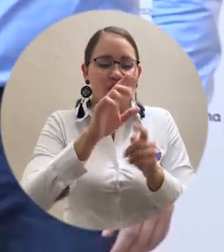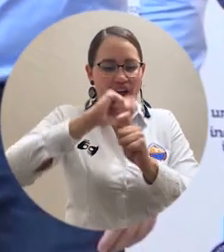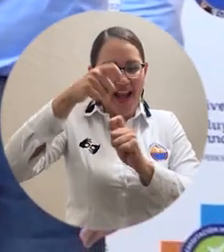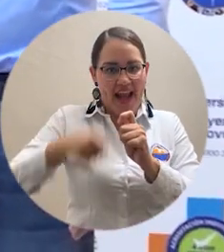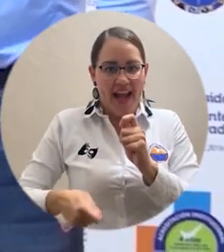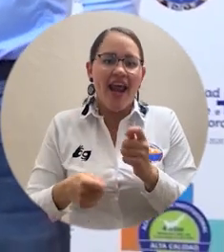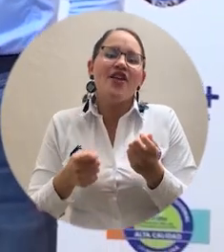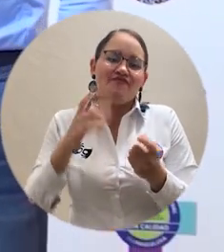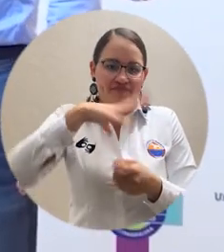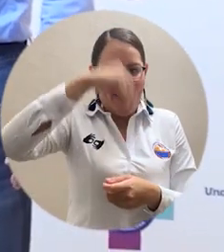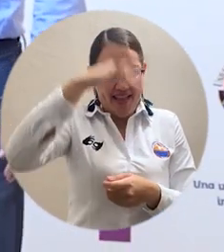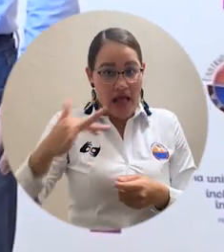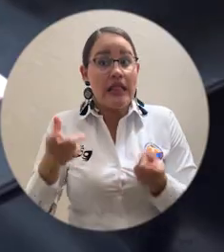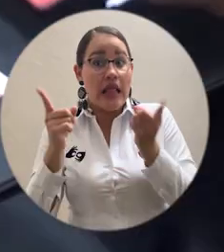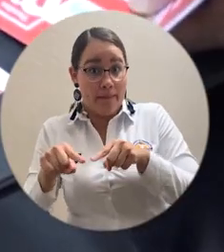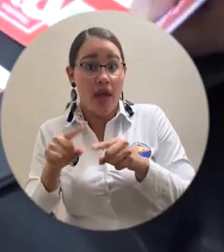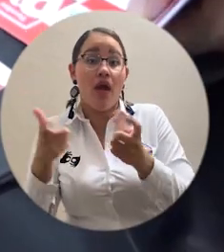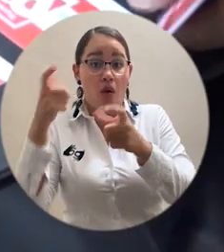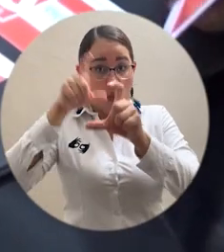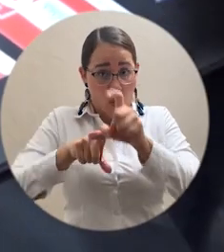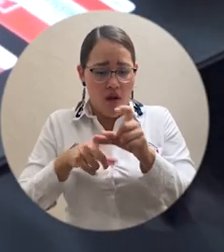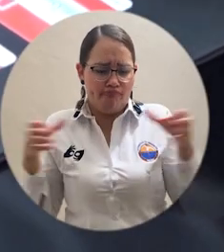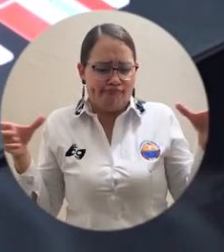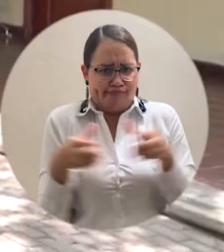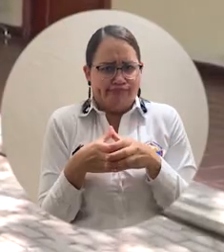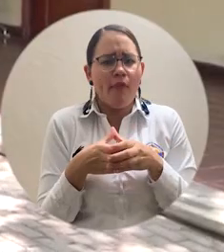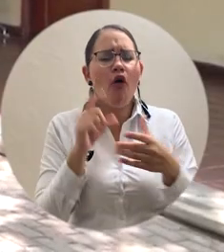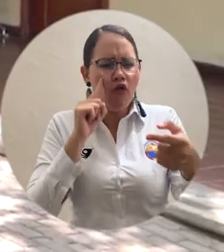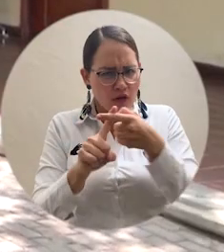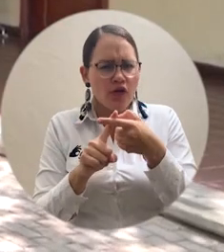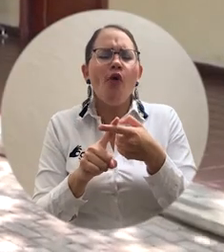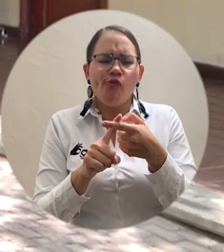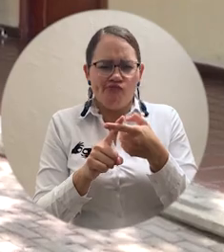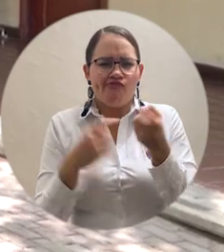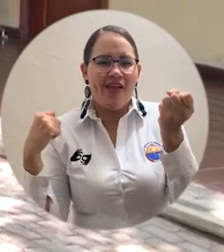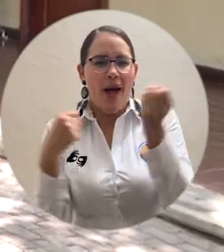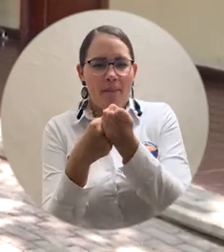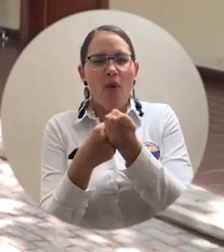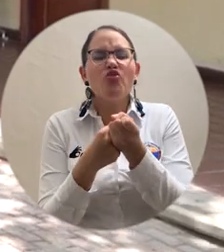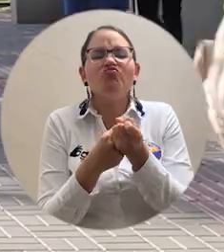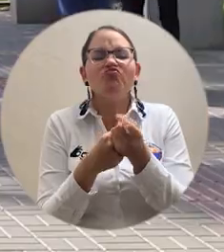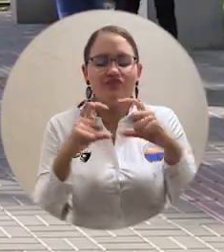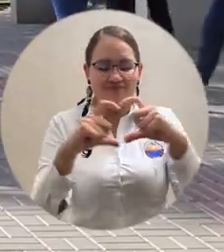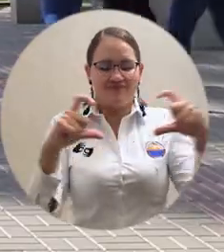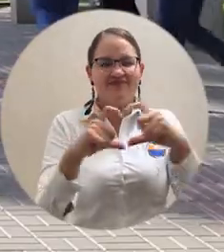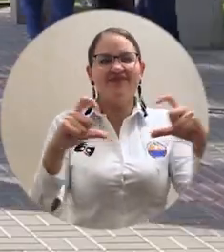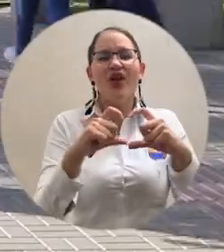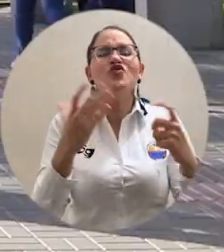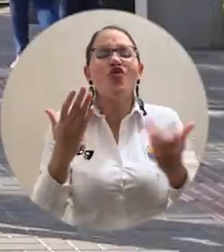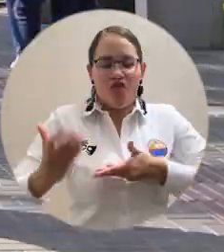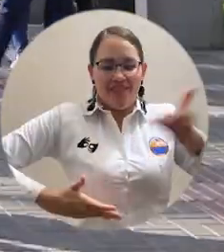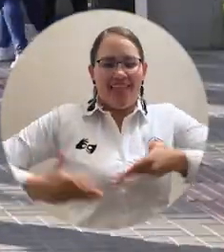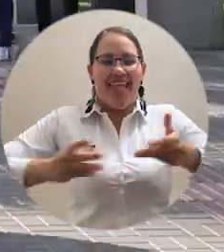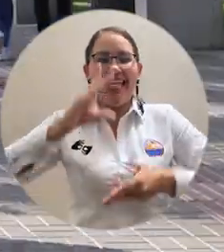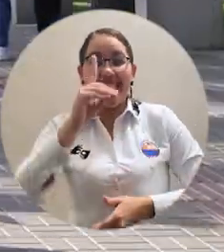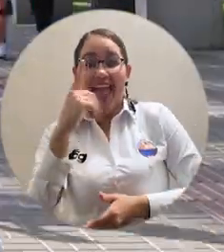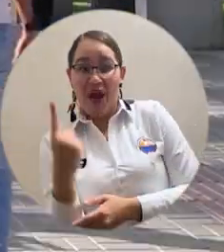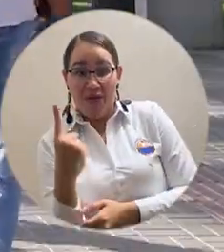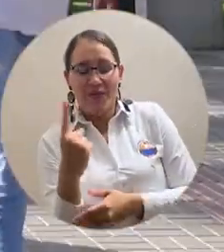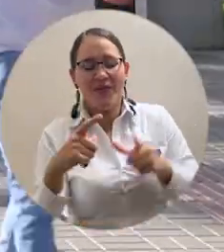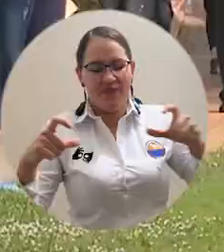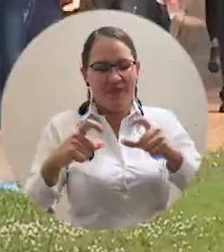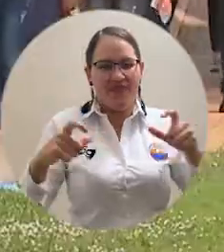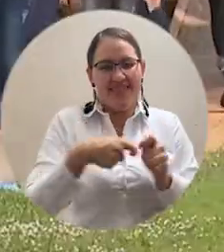Guajira, estamos haciendo una ayuda, estamos entregando 100 bonos para ser redimidos en tiendas de uno. Con los cuales se beneficiarán